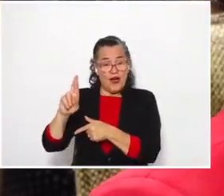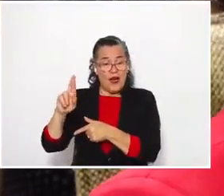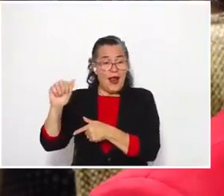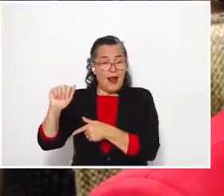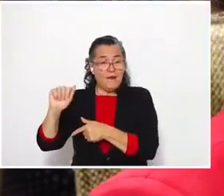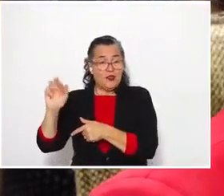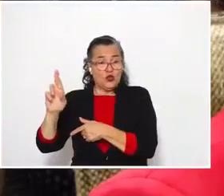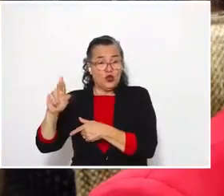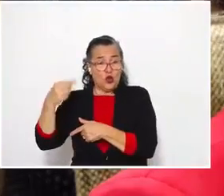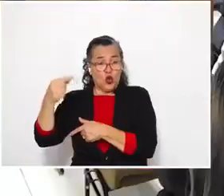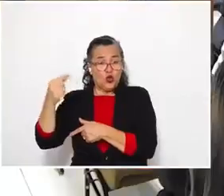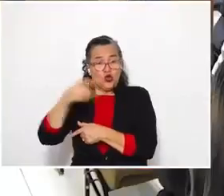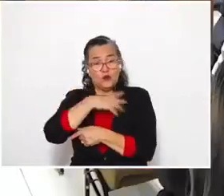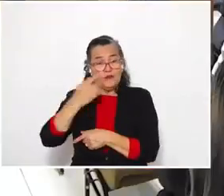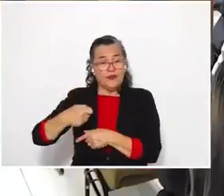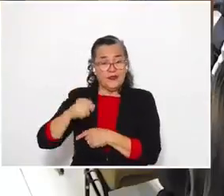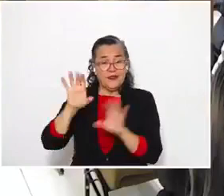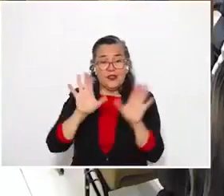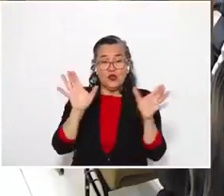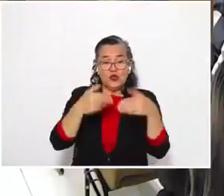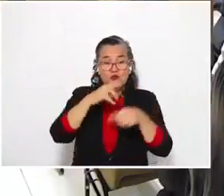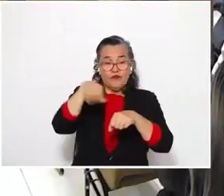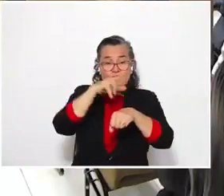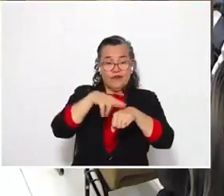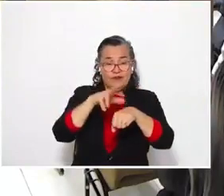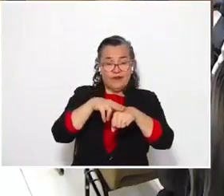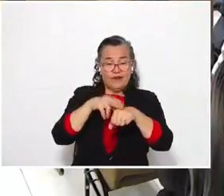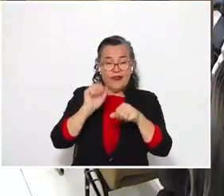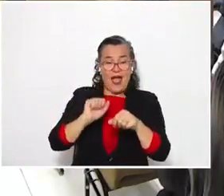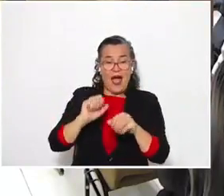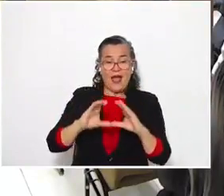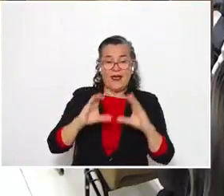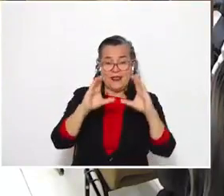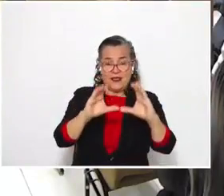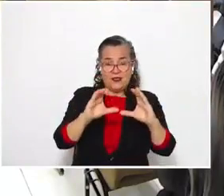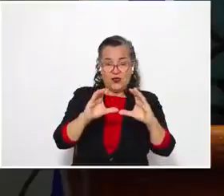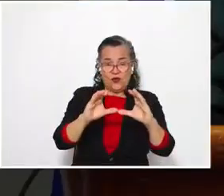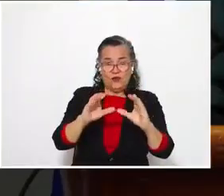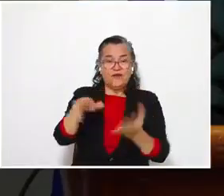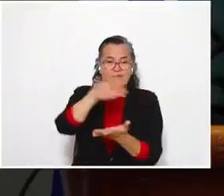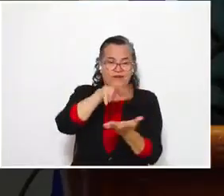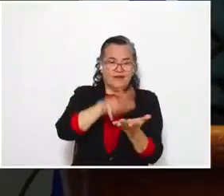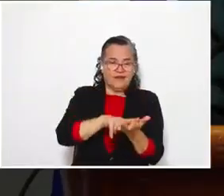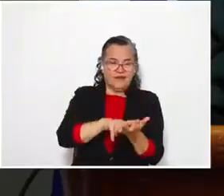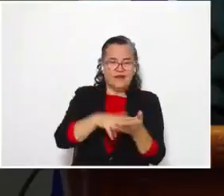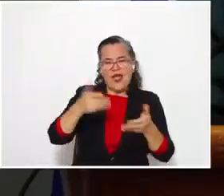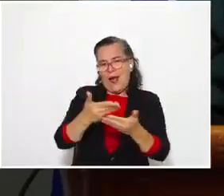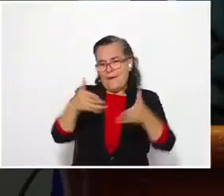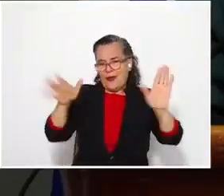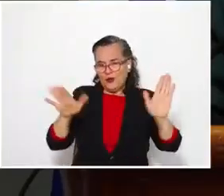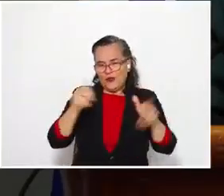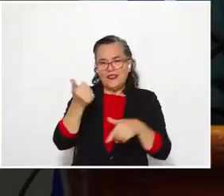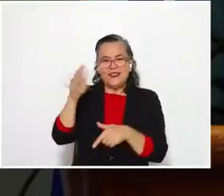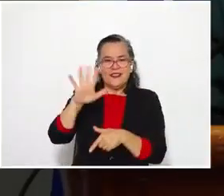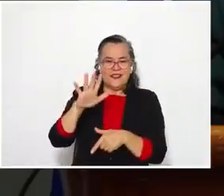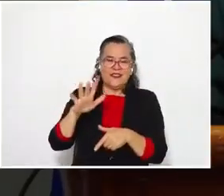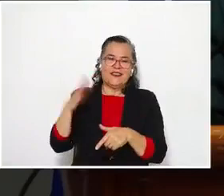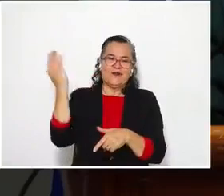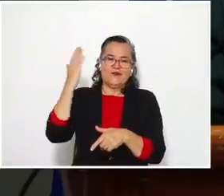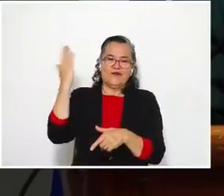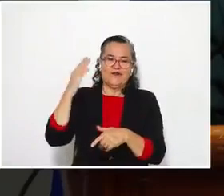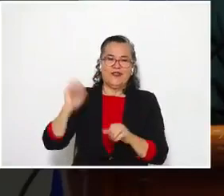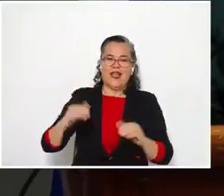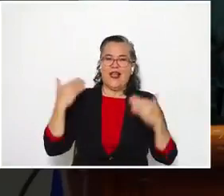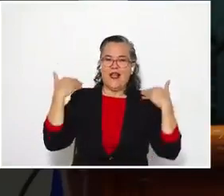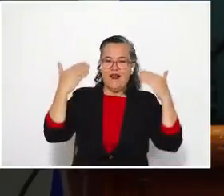Álvarez González, presidente del Consejo Nacional de Acreditación, hará la apertura formal de la 15ª edición de la conferencia magistral de la